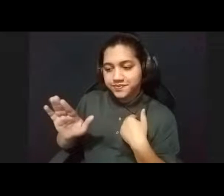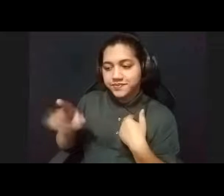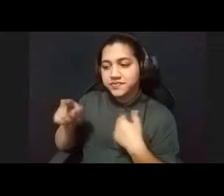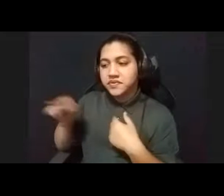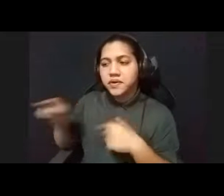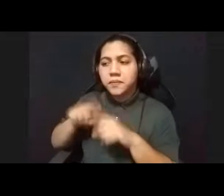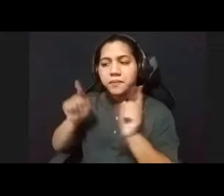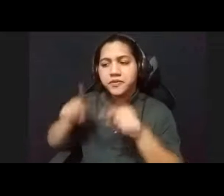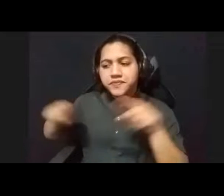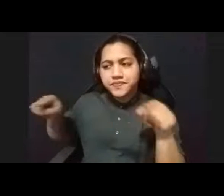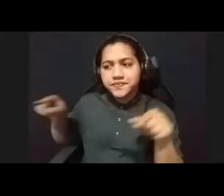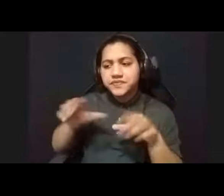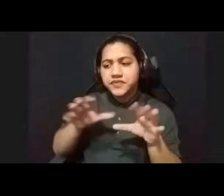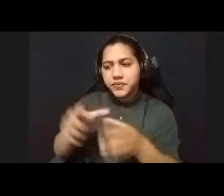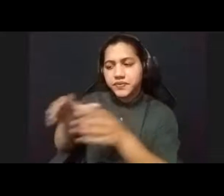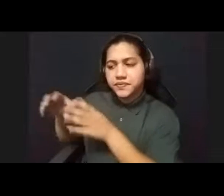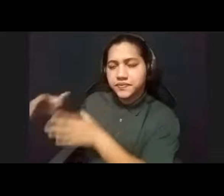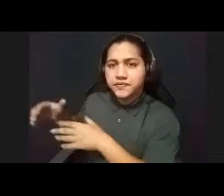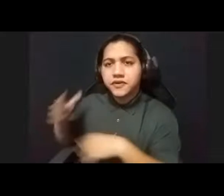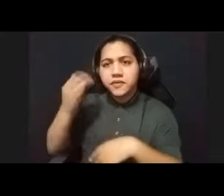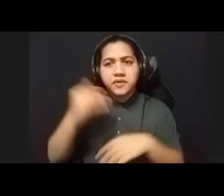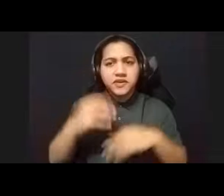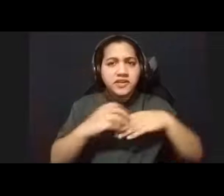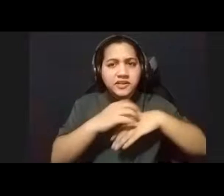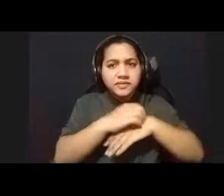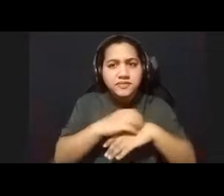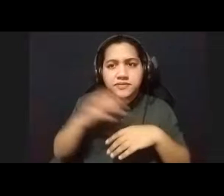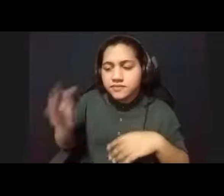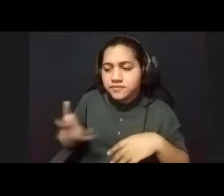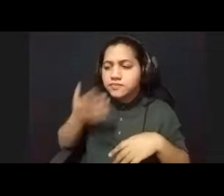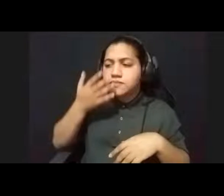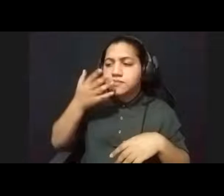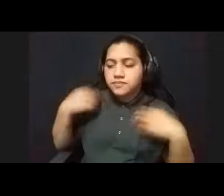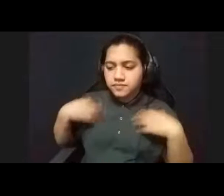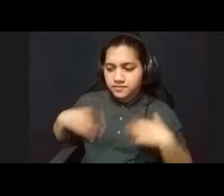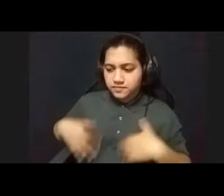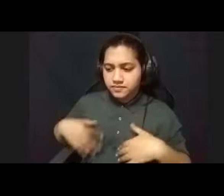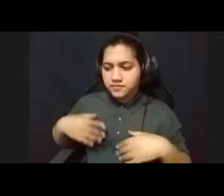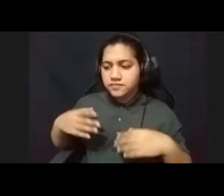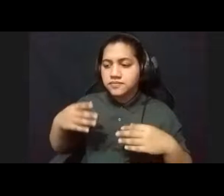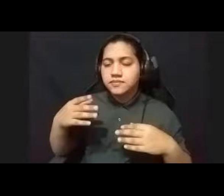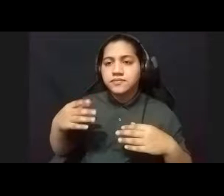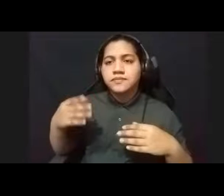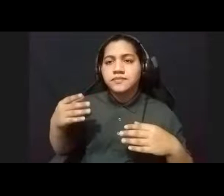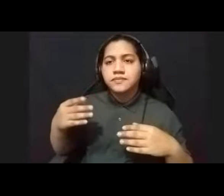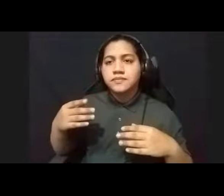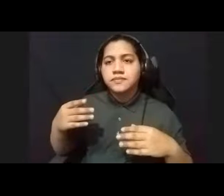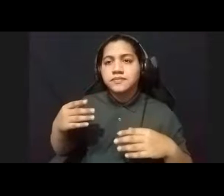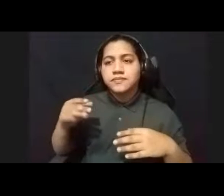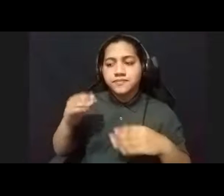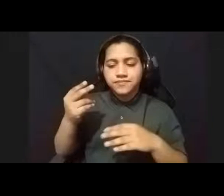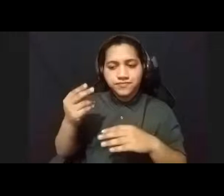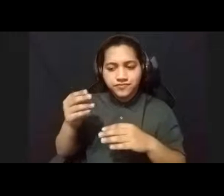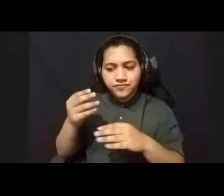tribu. Porque las hormigas exhalan de su cuerpo unas emanaciones olorosas que les sirven